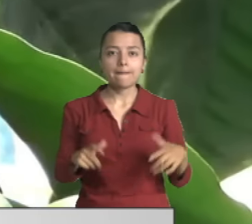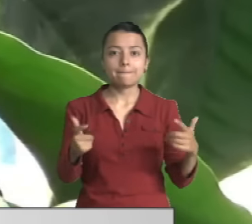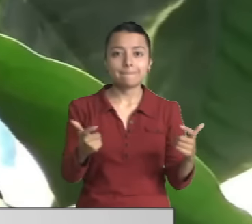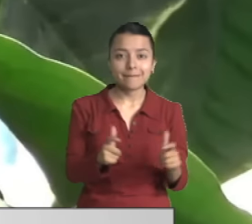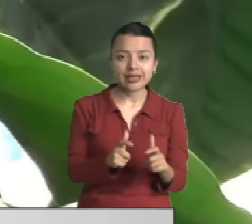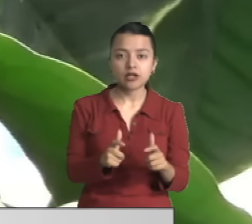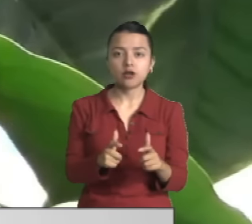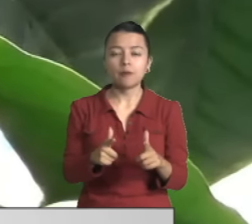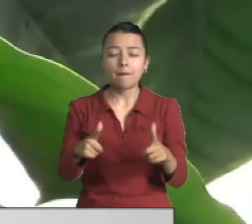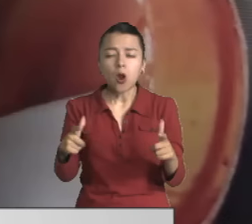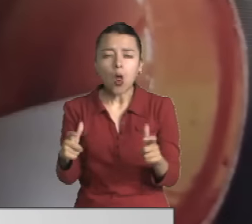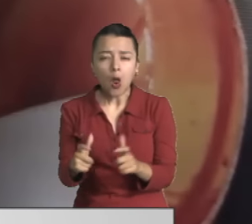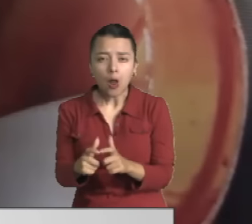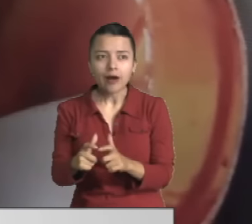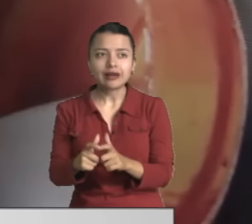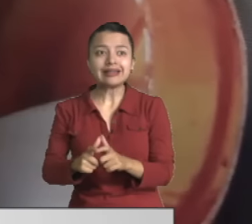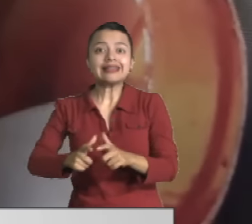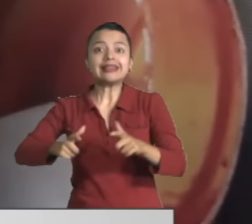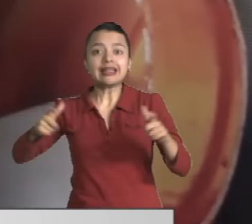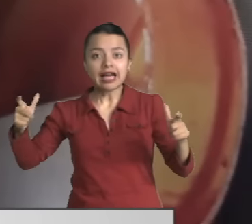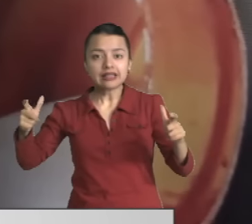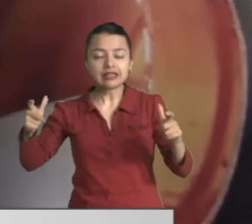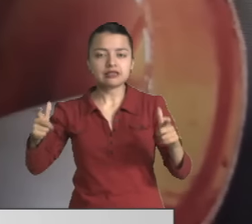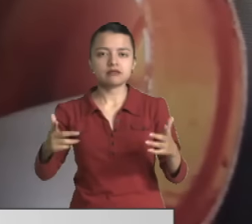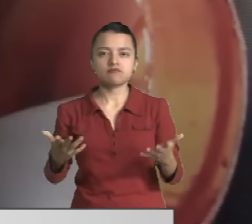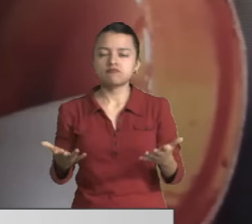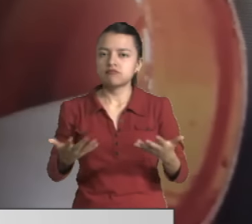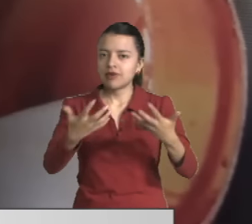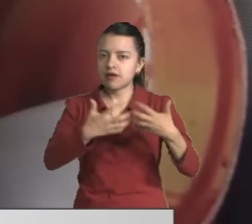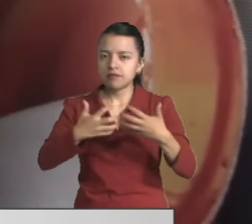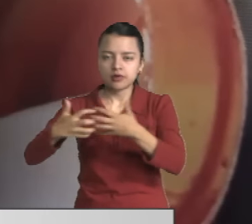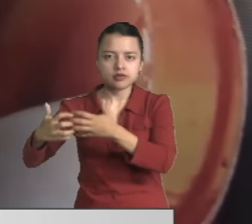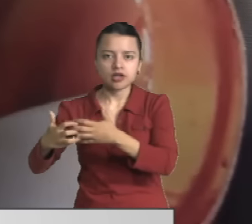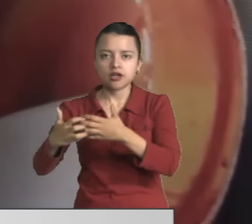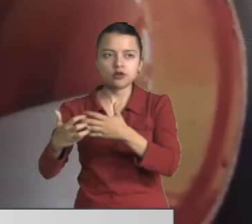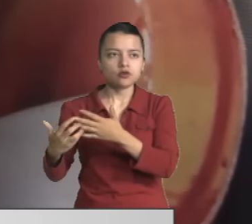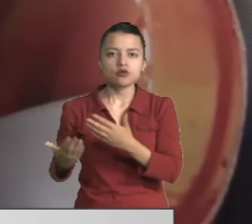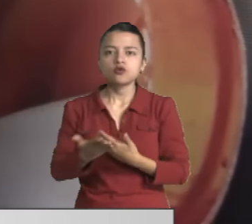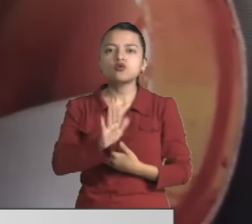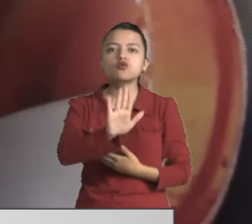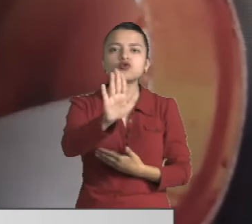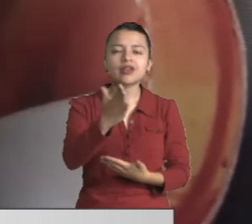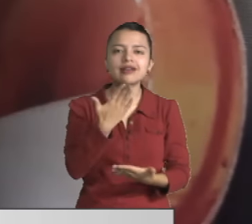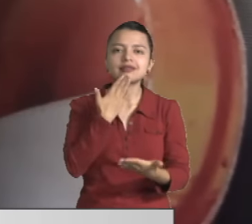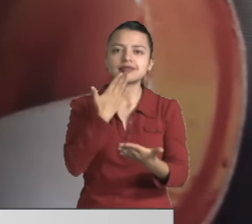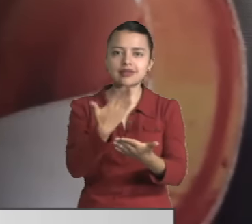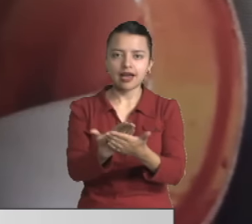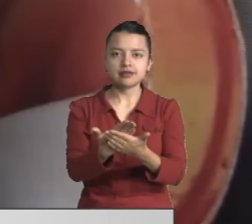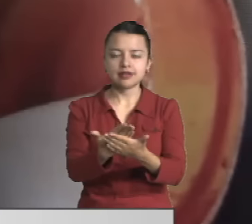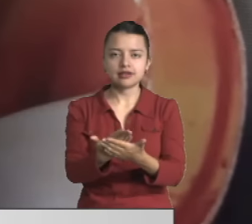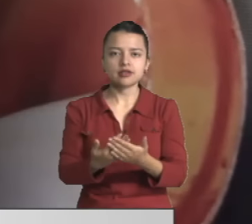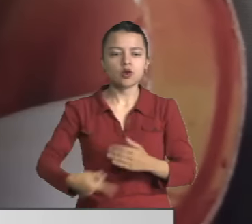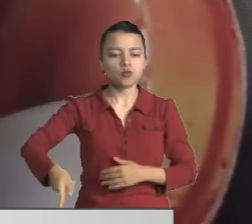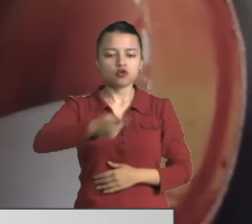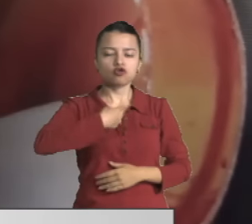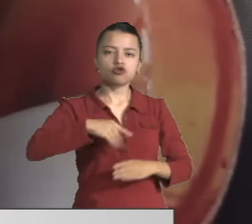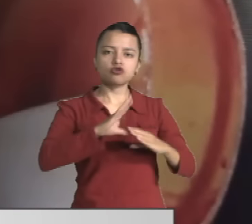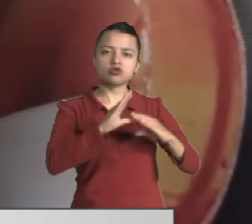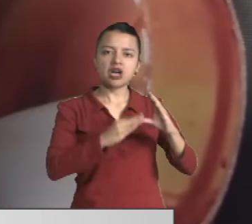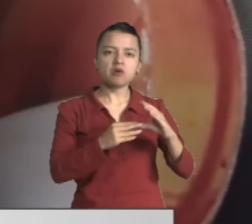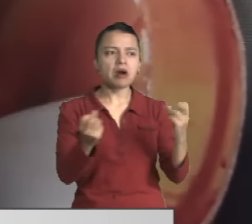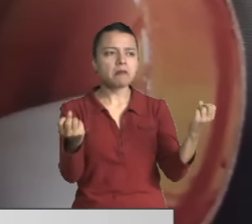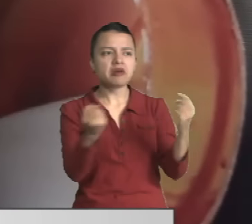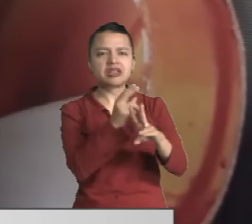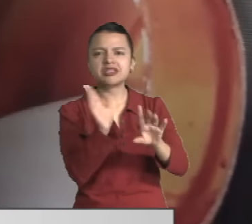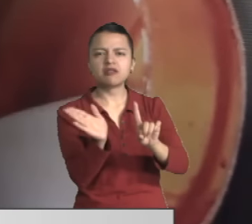medianos y grandes empresarios del Cauca, el Cauca subsiste por ustedes. Esta es tierra de gente berraca que a pesar de todas las cosas que pasan se levantan cada